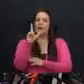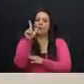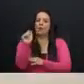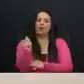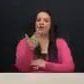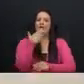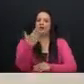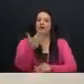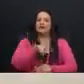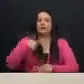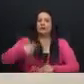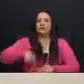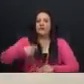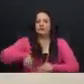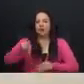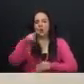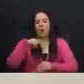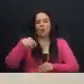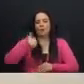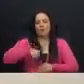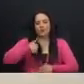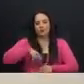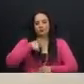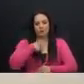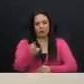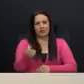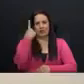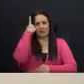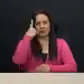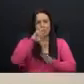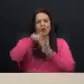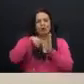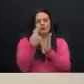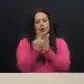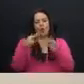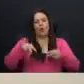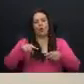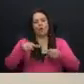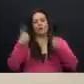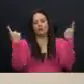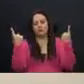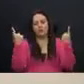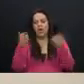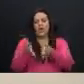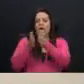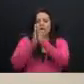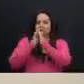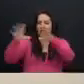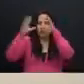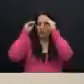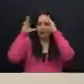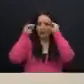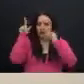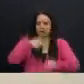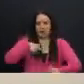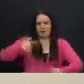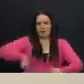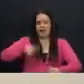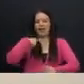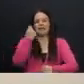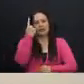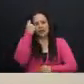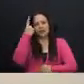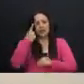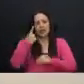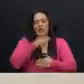Gracias, Presidente. Compañeros, yo entiendo el rol de la oposición en pedirle cuentas al Poder Ejecutivo y entiendo también el espíritu de pedir